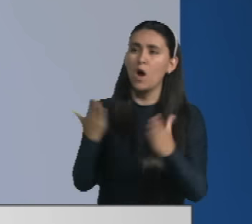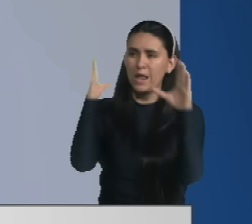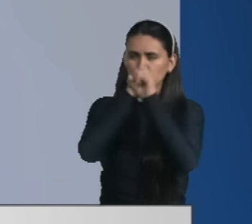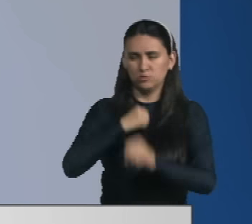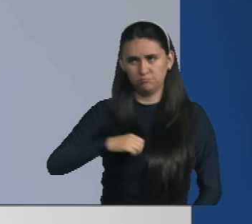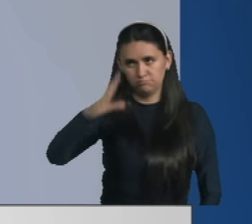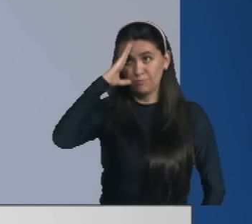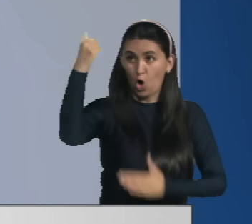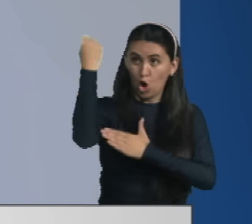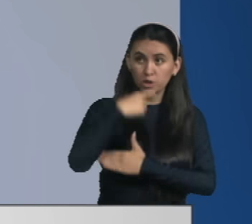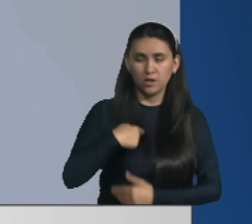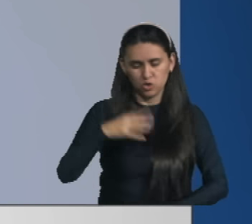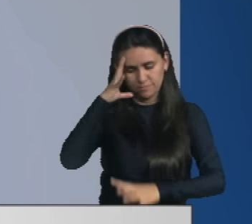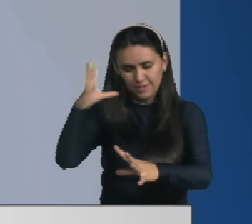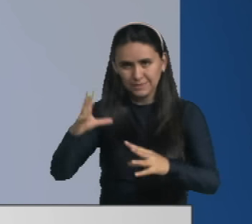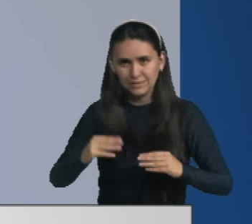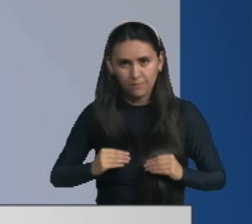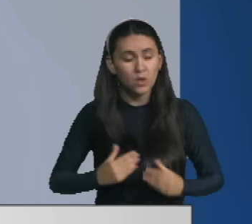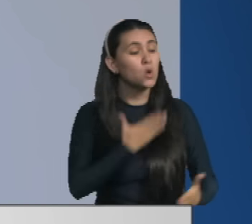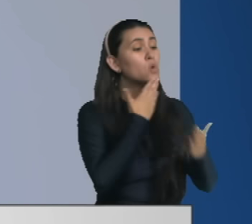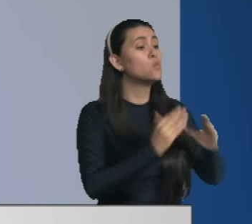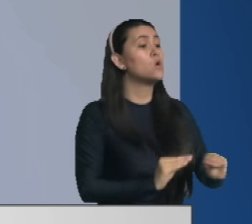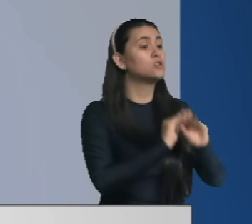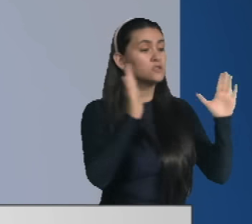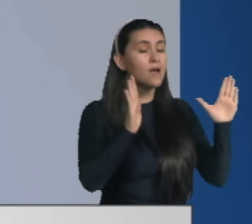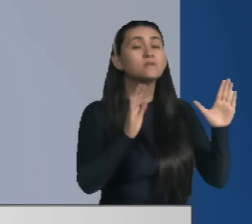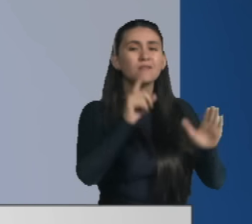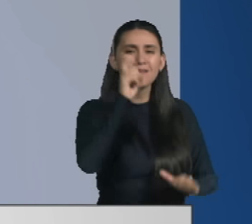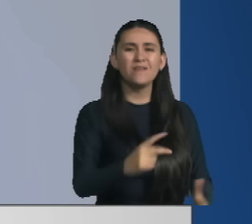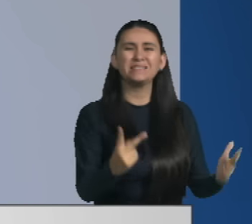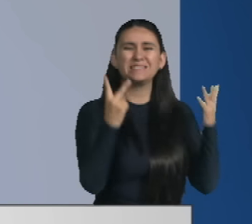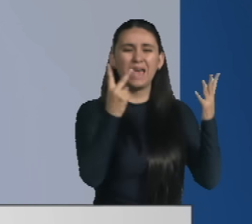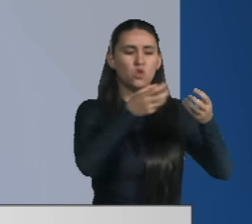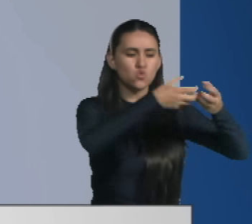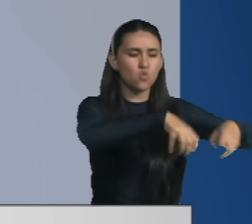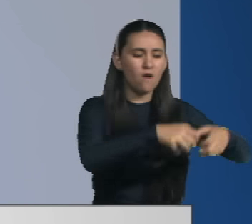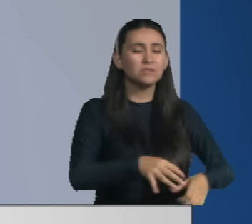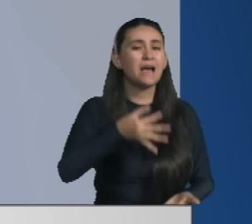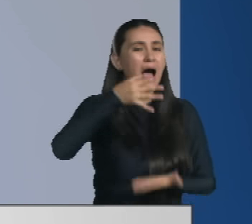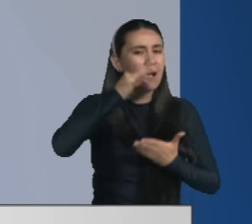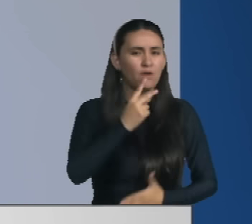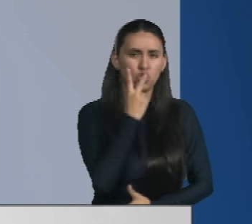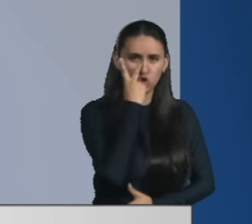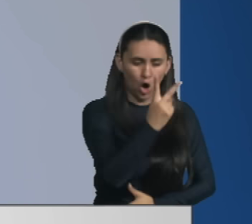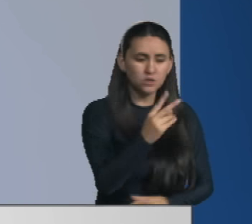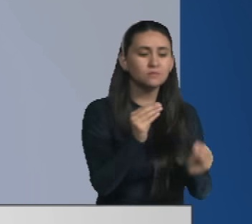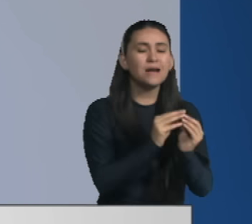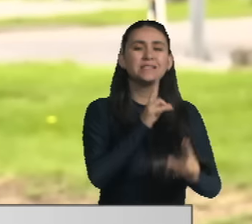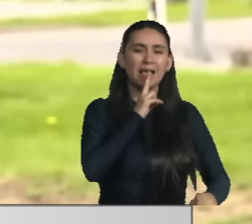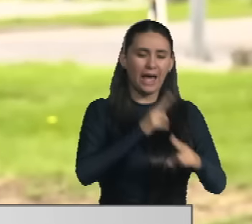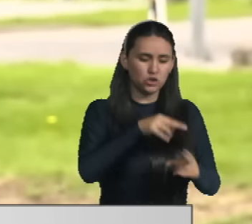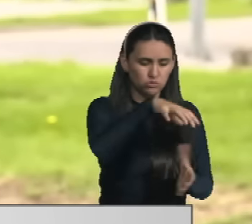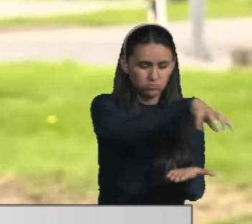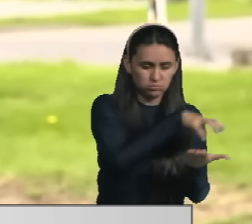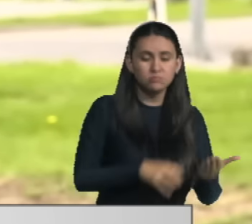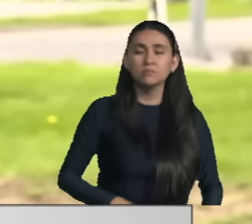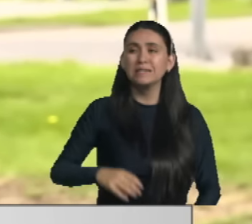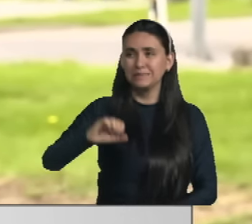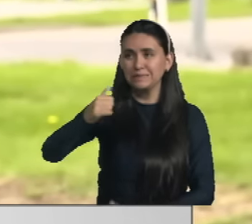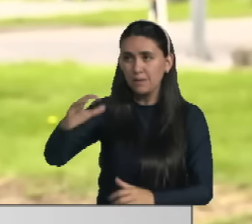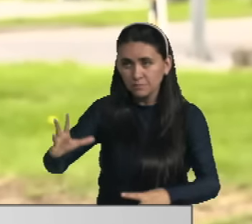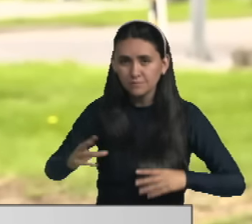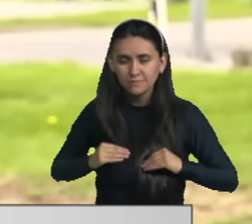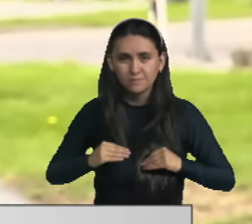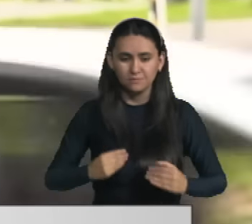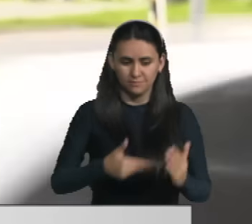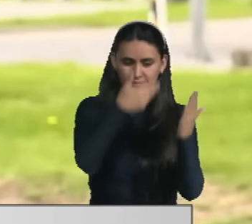como ordene, mi general. Lancero, buenos días. Ponga 7 huevos, 2 cafés con leche, 2 porciones de queso. Aprovechándose